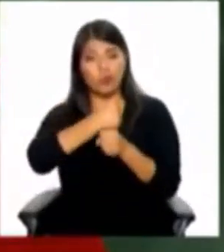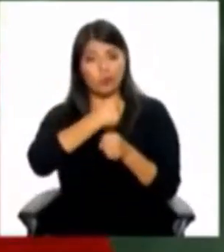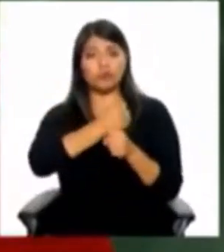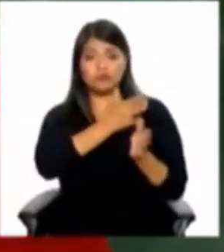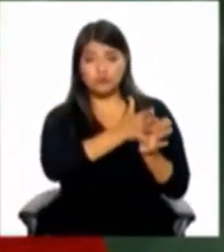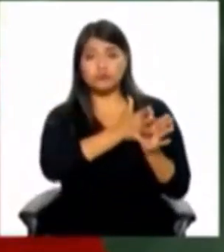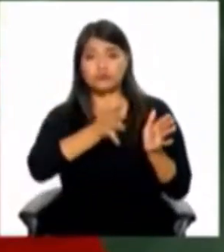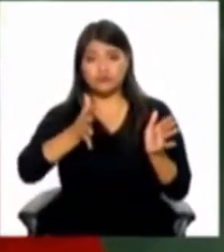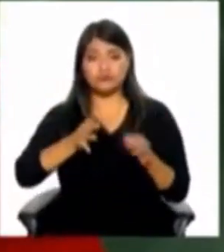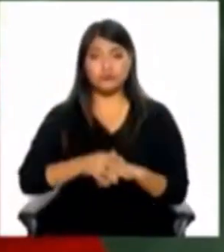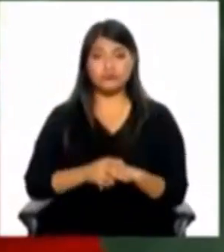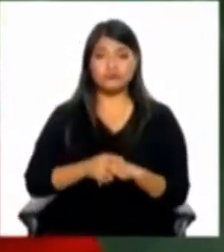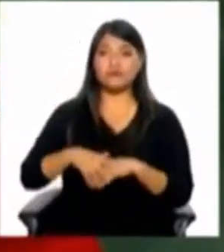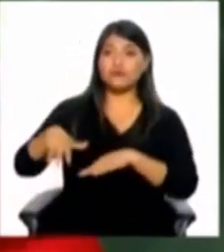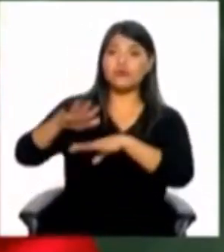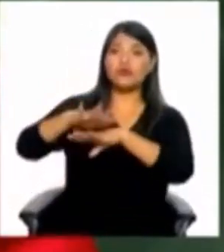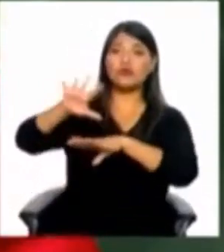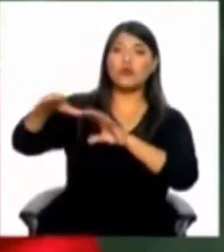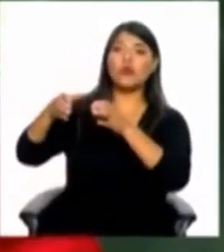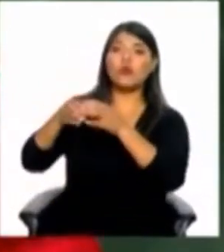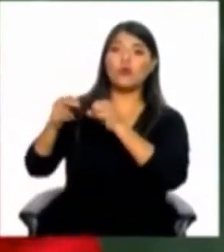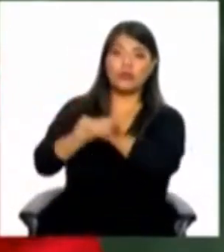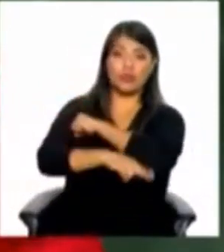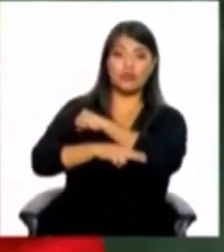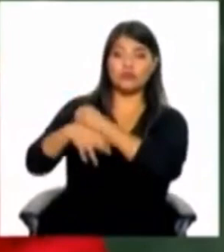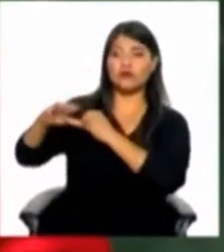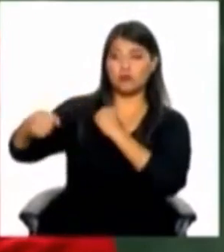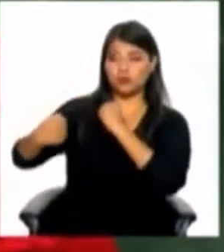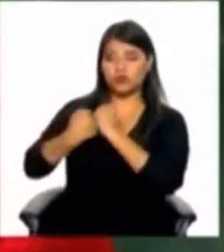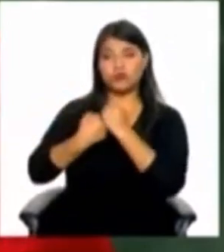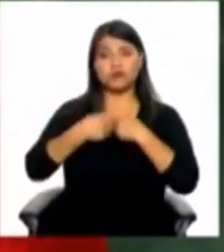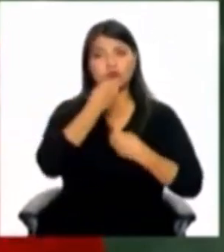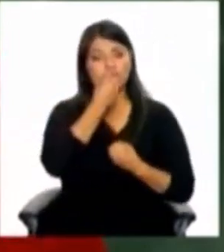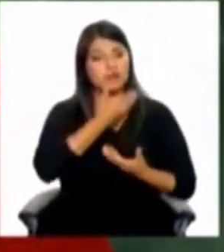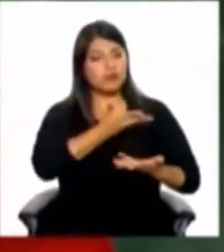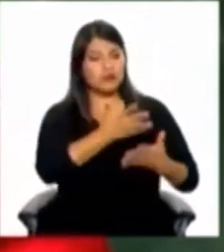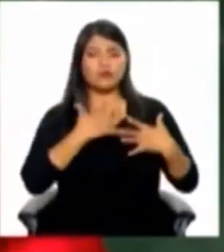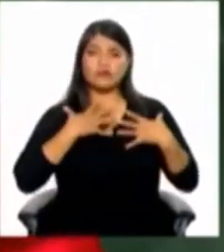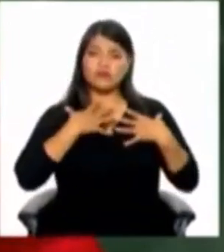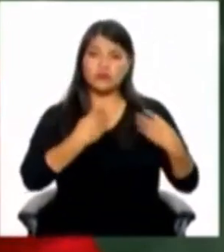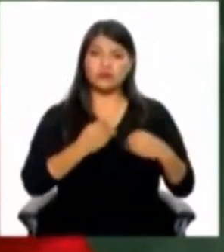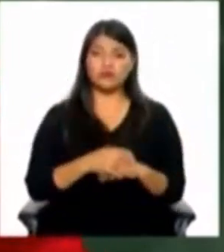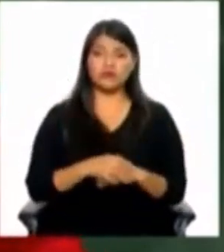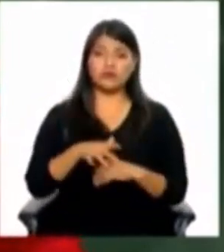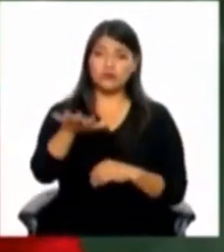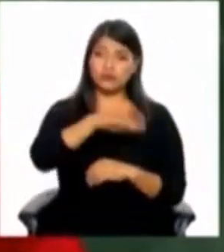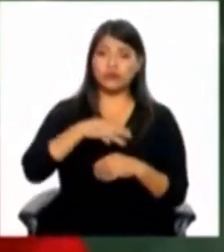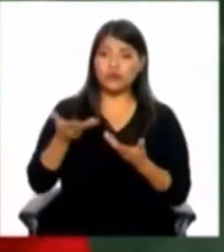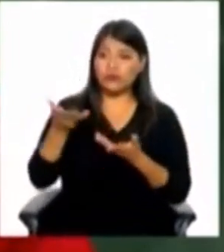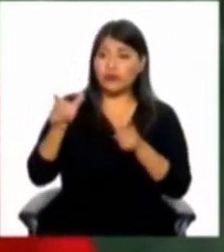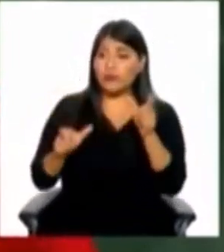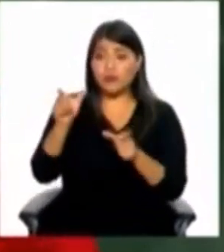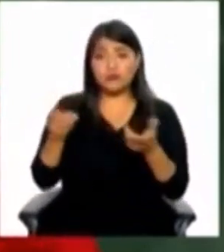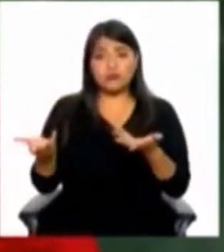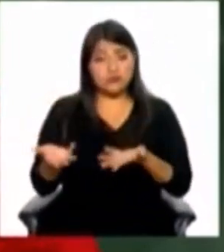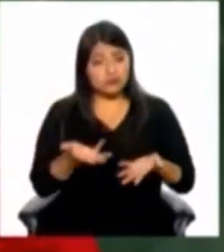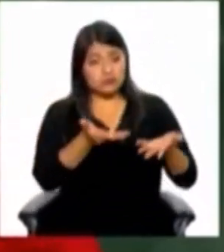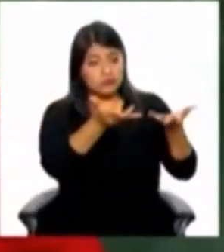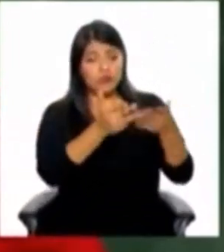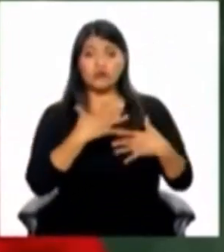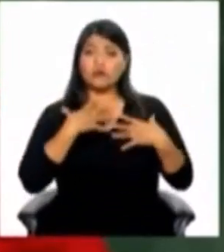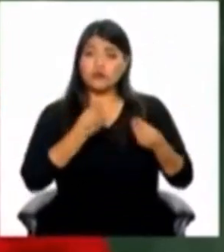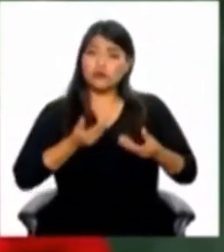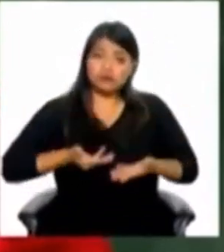asegurar bienes y servicios de salud de calidad y accesibles para todos,